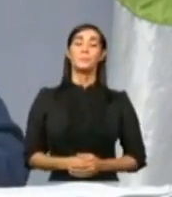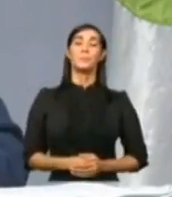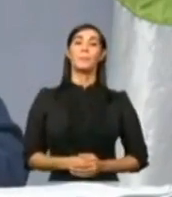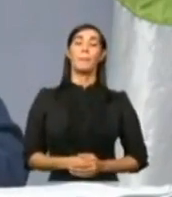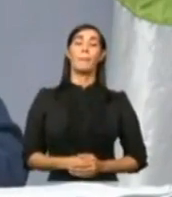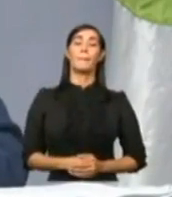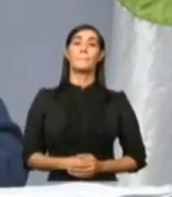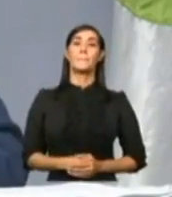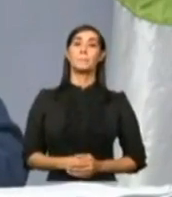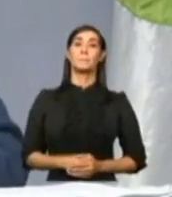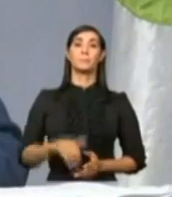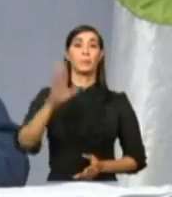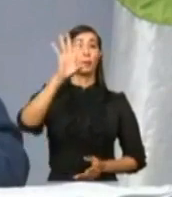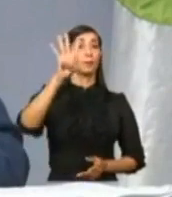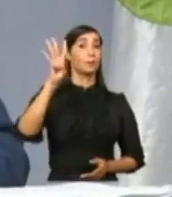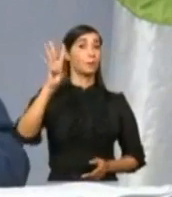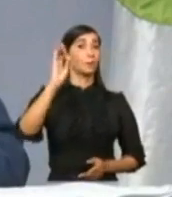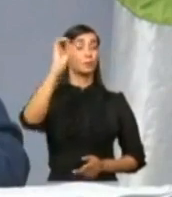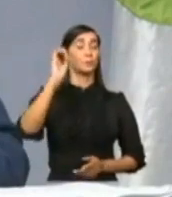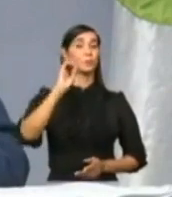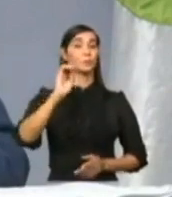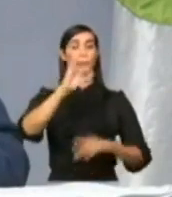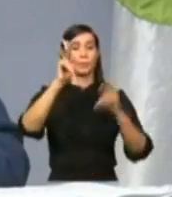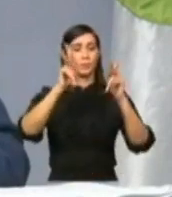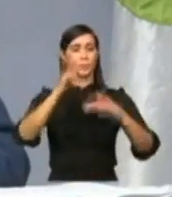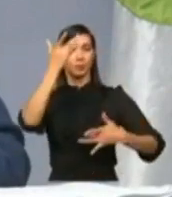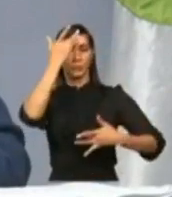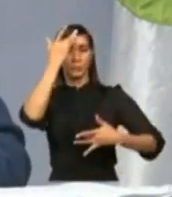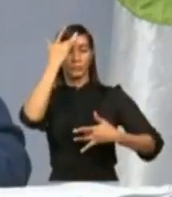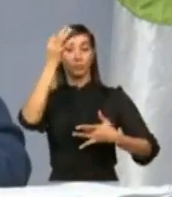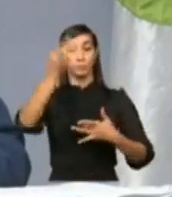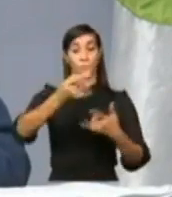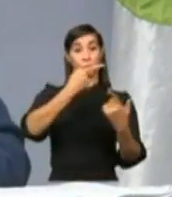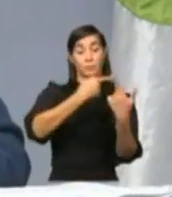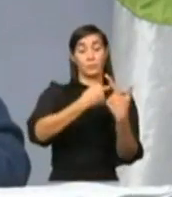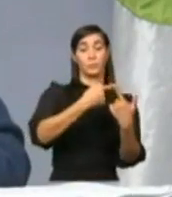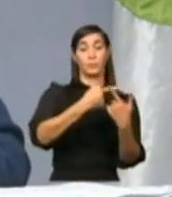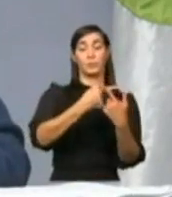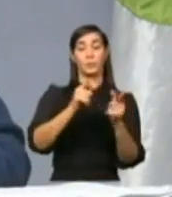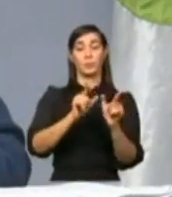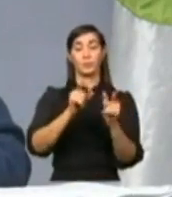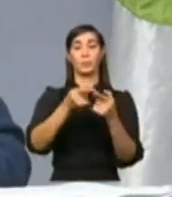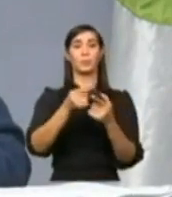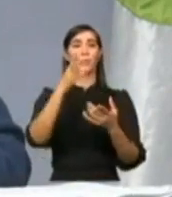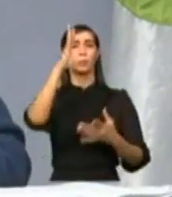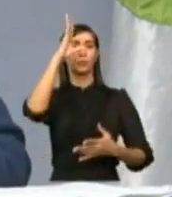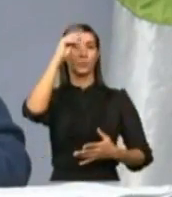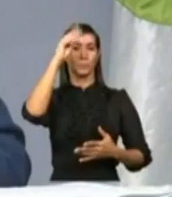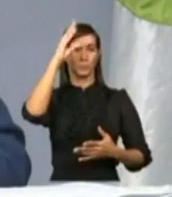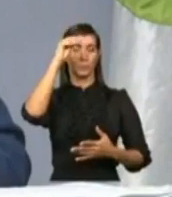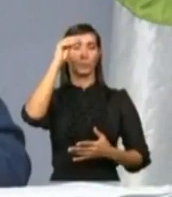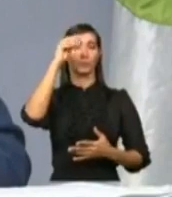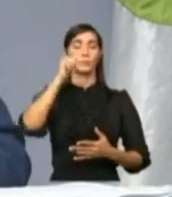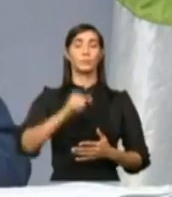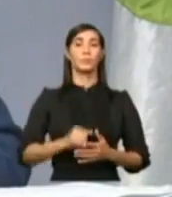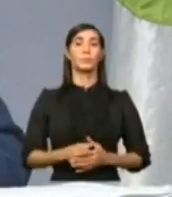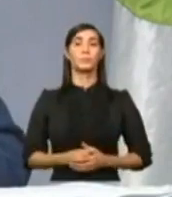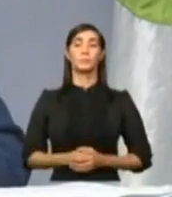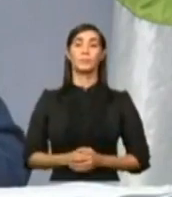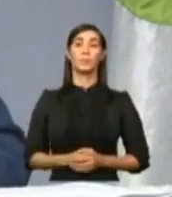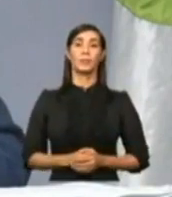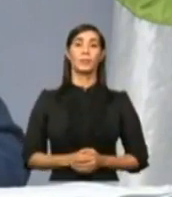El 54% de los casos confirmados corresponden al sexo masculino.